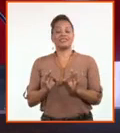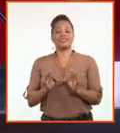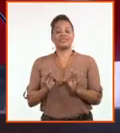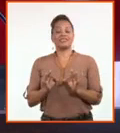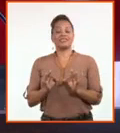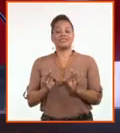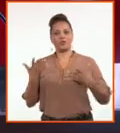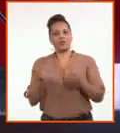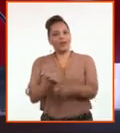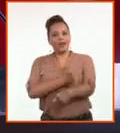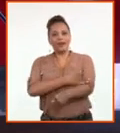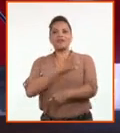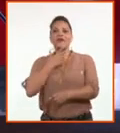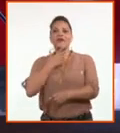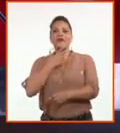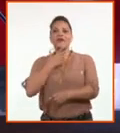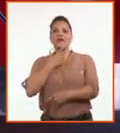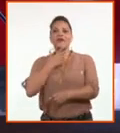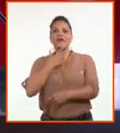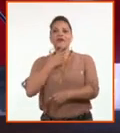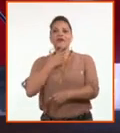precisamente asistiendo a este 10º congreso en